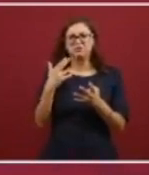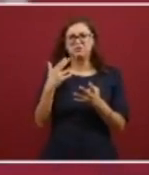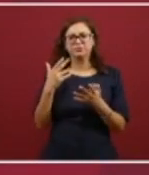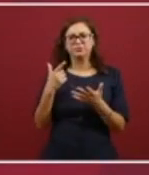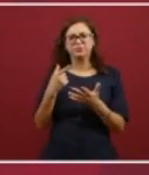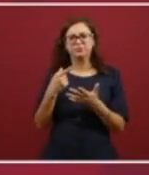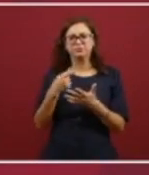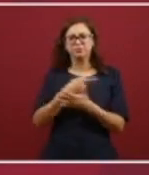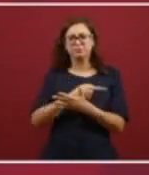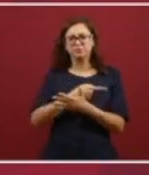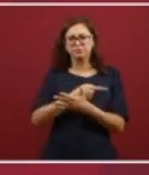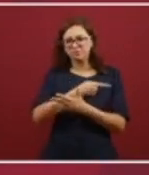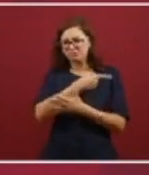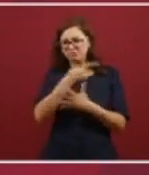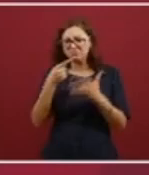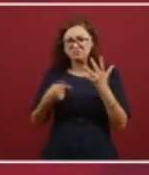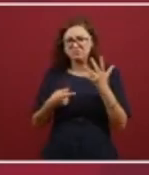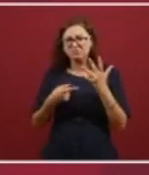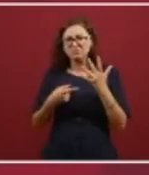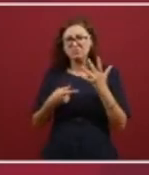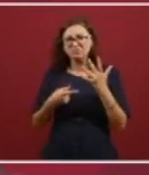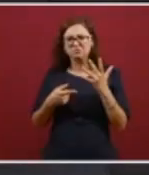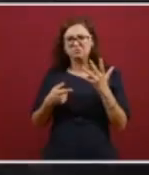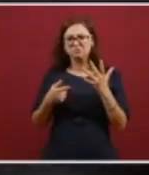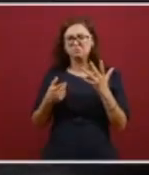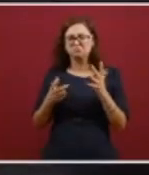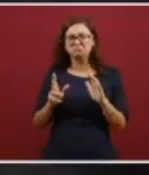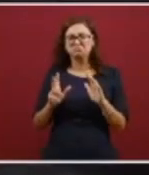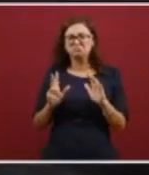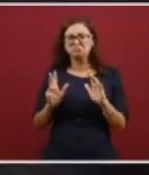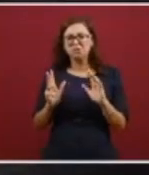habido nada por